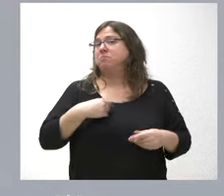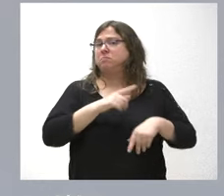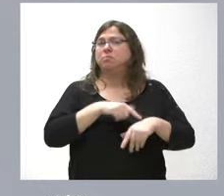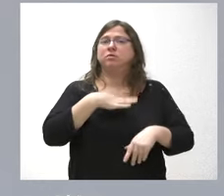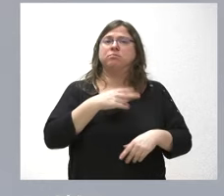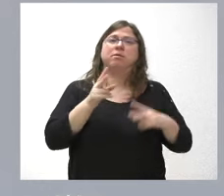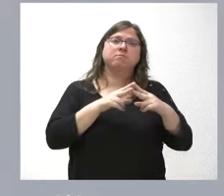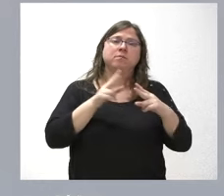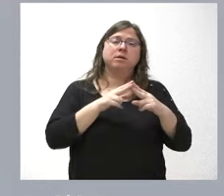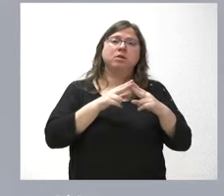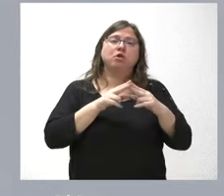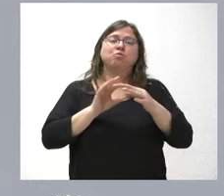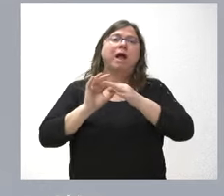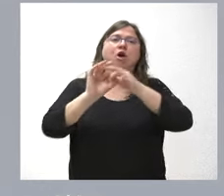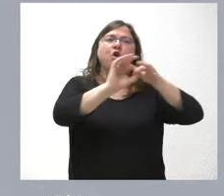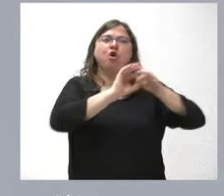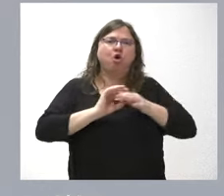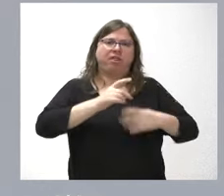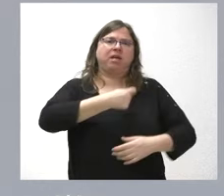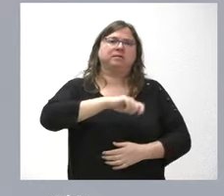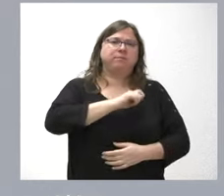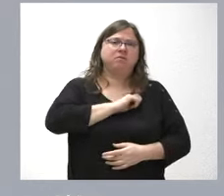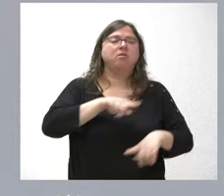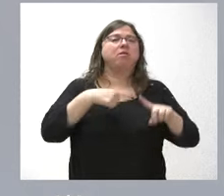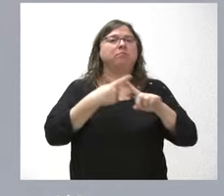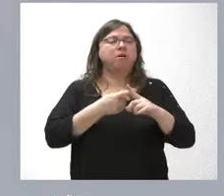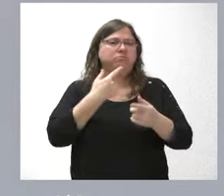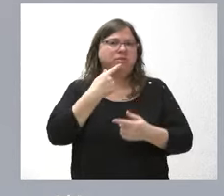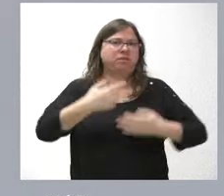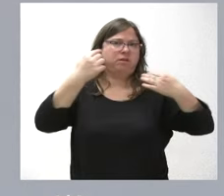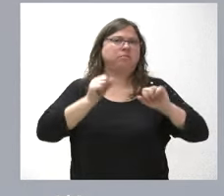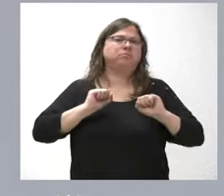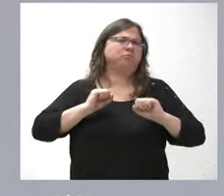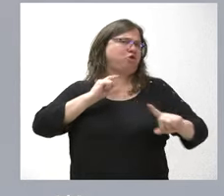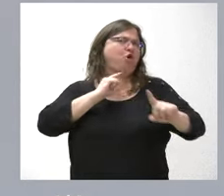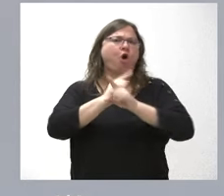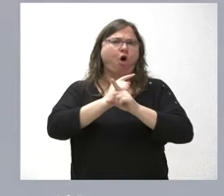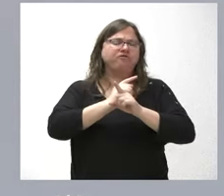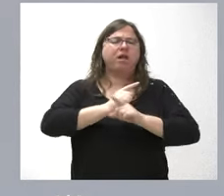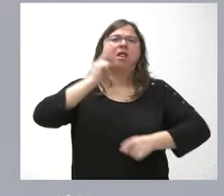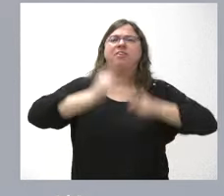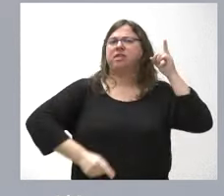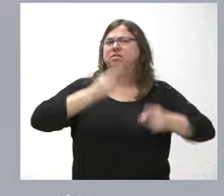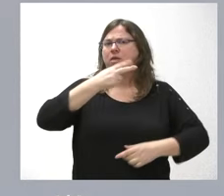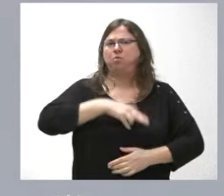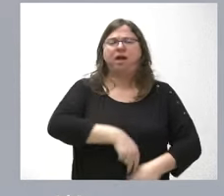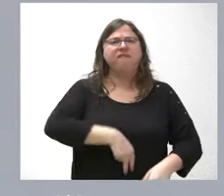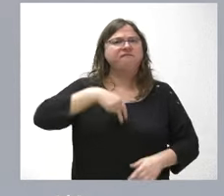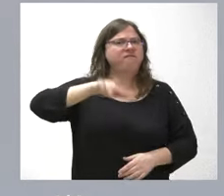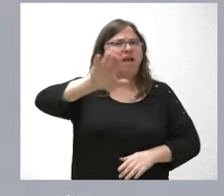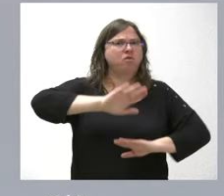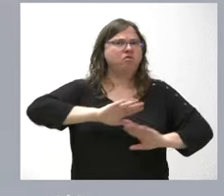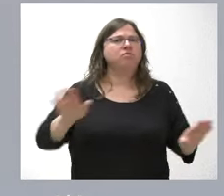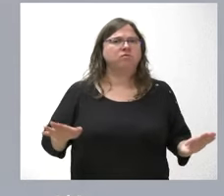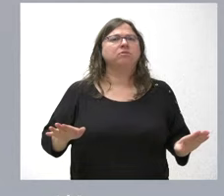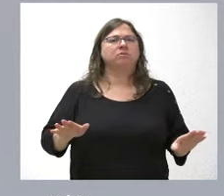ejercicio de concordia ante todos los españoles con poner de manifiesto nuestro rechazo a la dictadura franquista, como es natural. A partir de ahí,